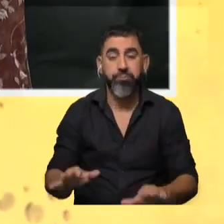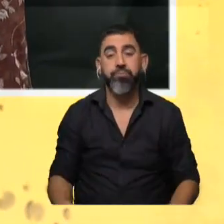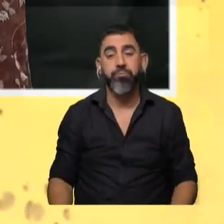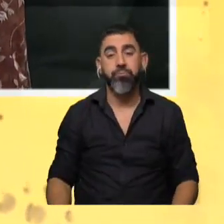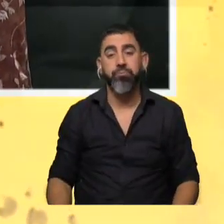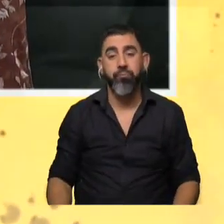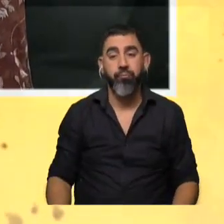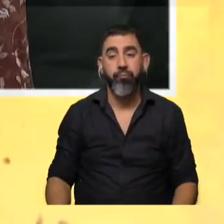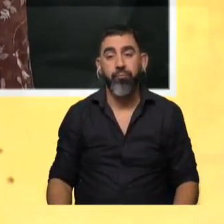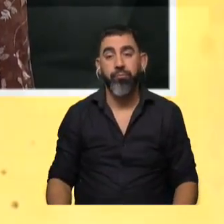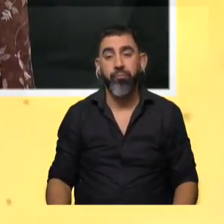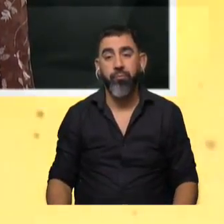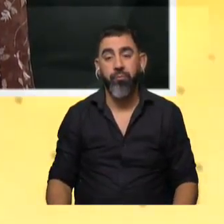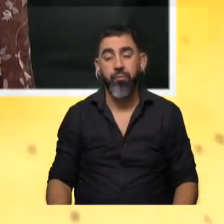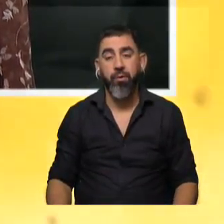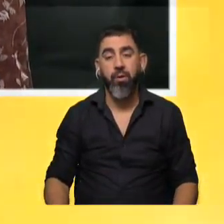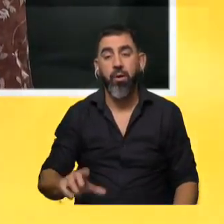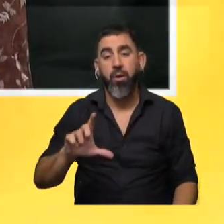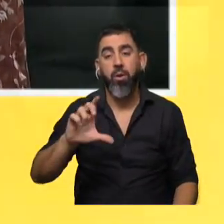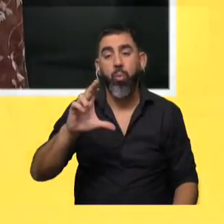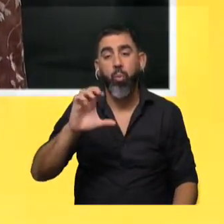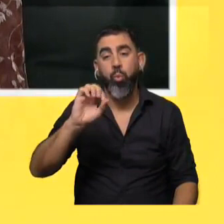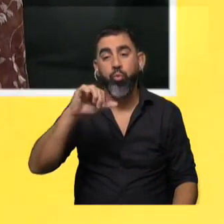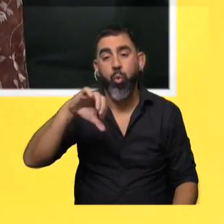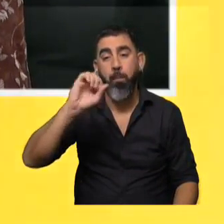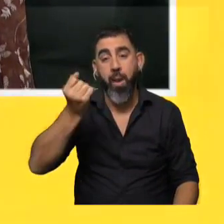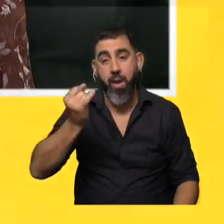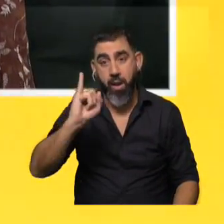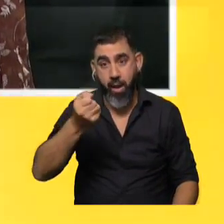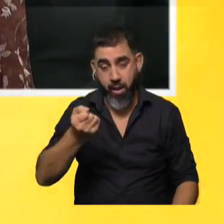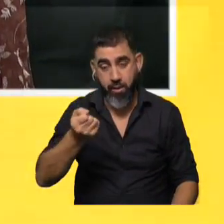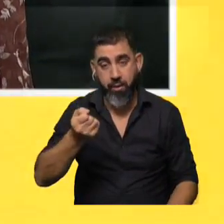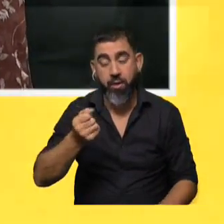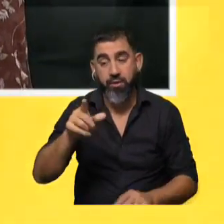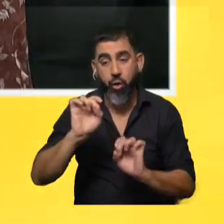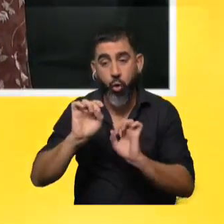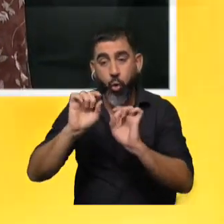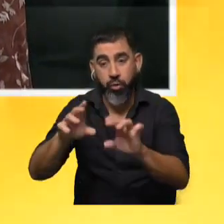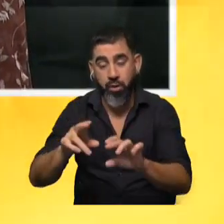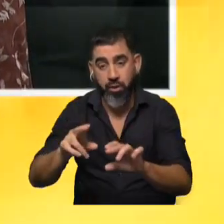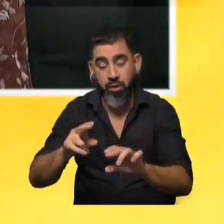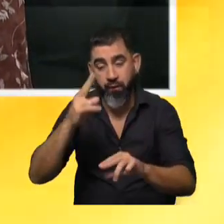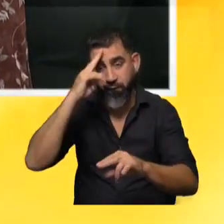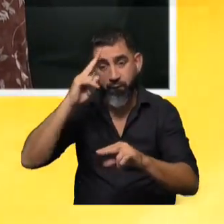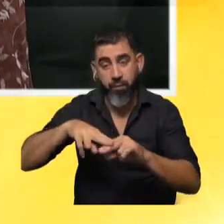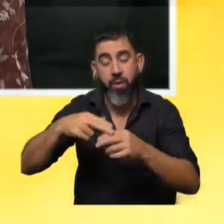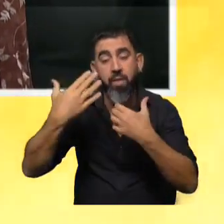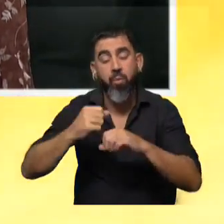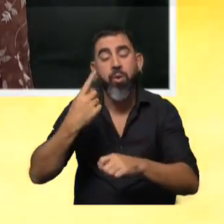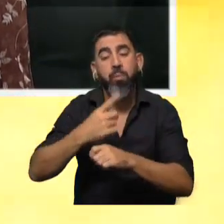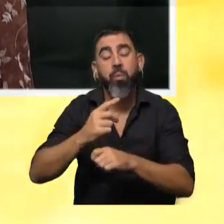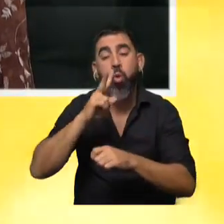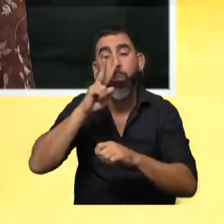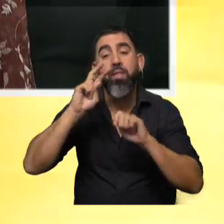Lutzomia longipalpis, que es la especie que transmite la Leishmania infantum, el primer hallazgo en nuestro país es en el año